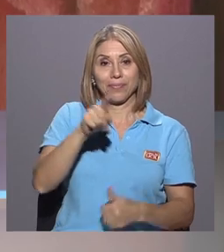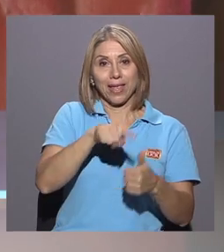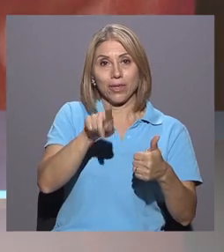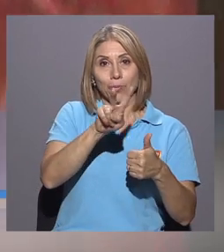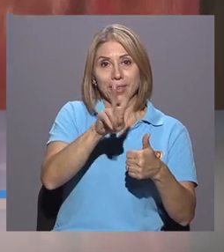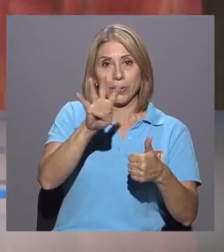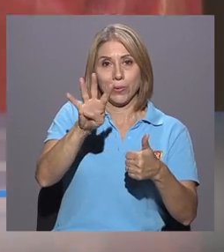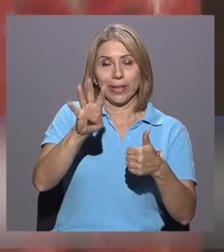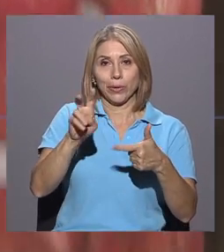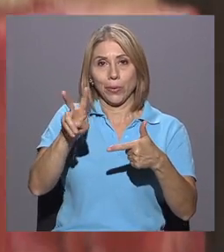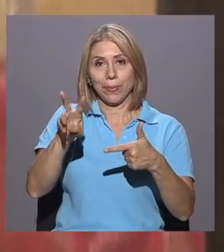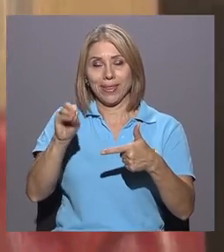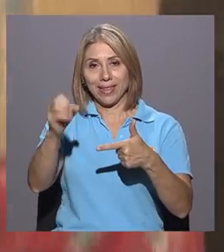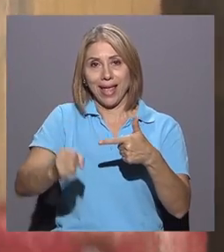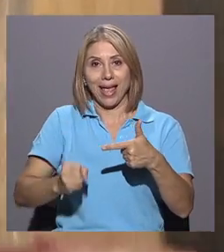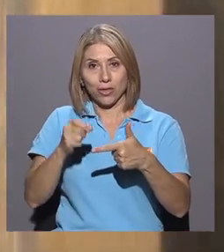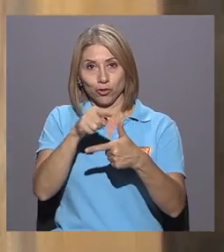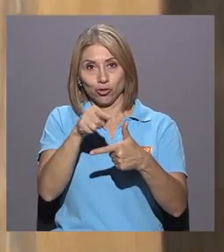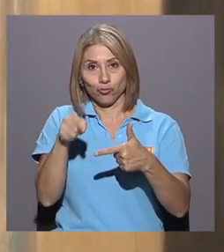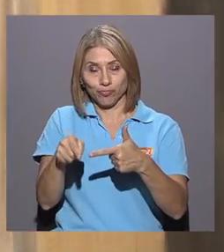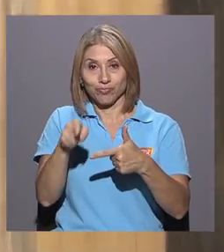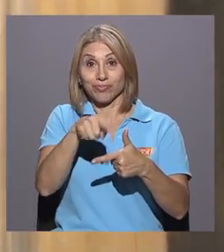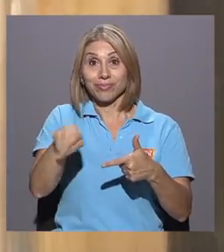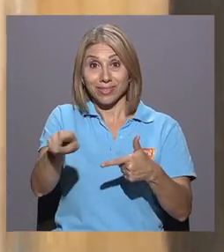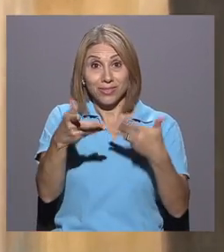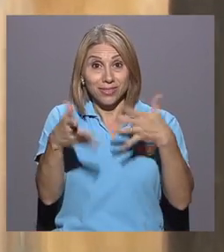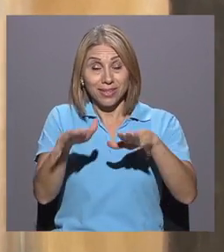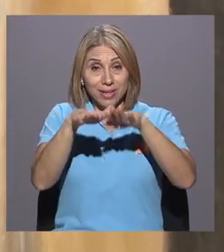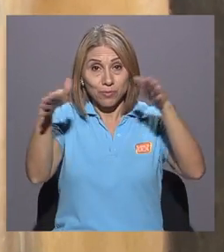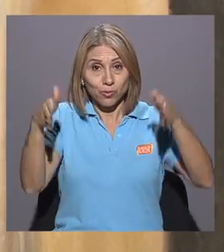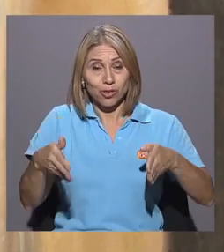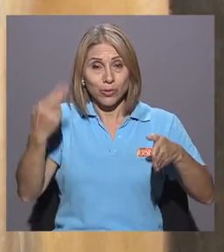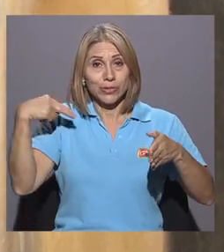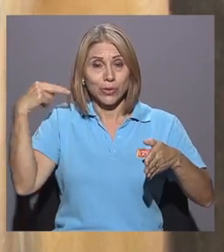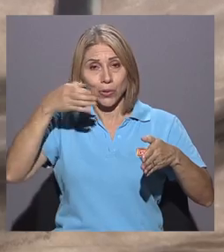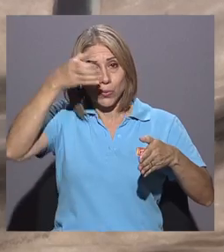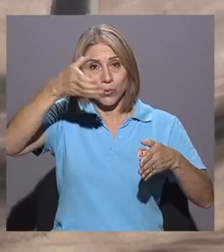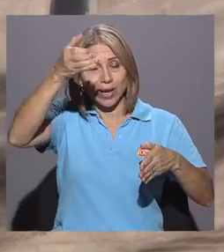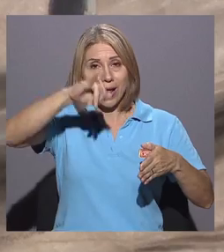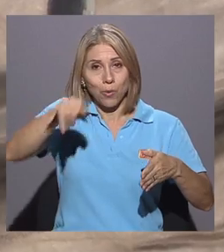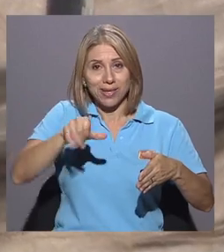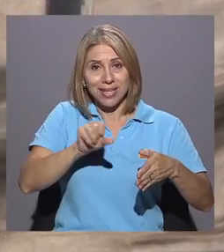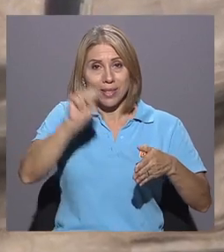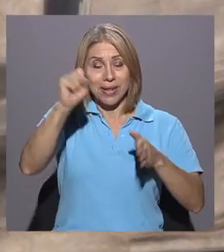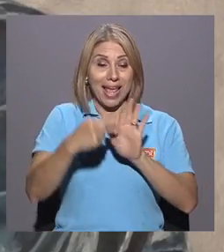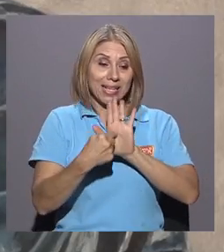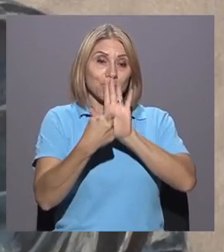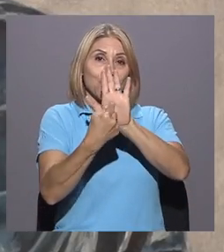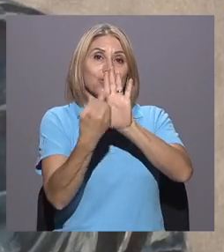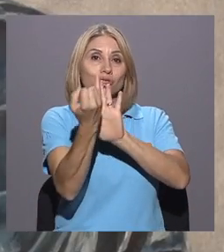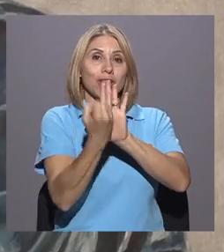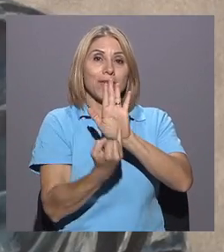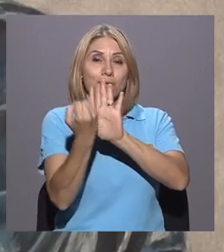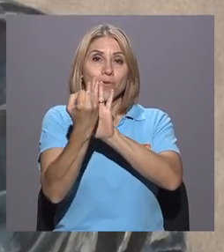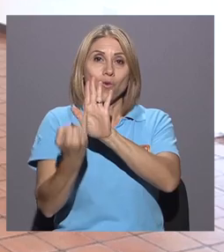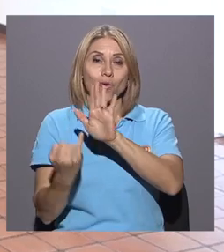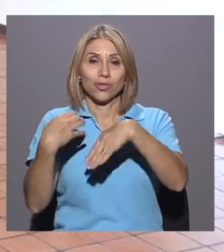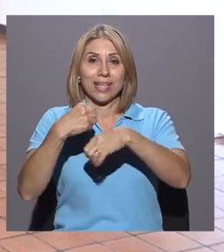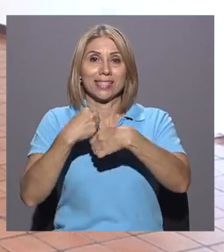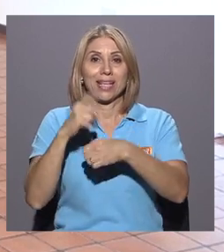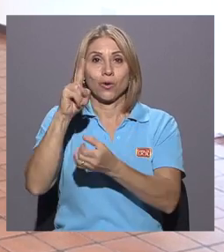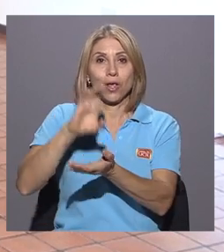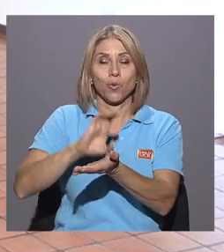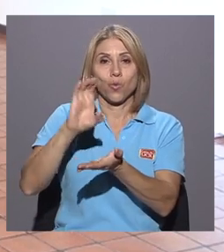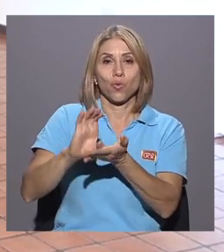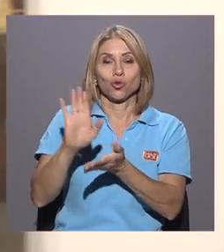y 20 años, respectivamente, tienen expuestos en el Museo Histórico Cultural Juan Santamaría los dibujos elaborados en uno de los cursos